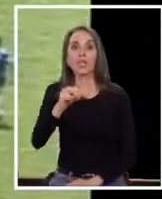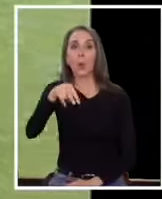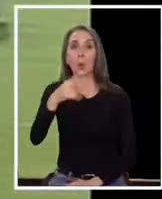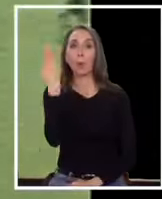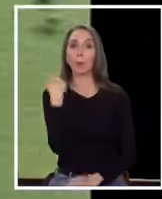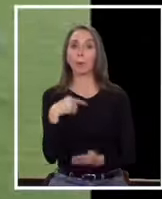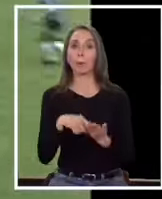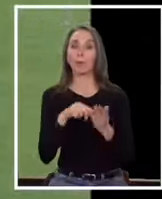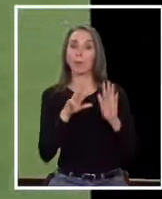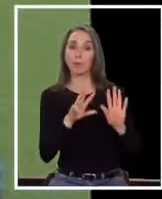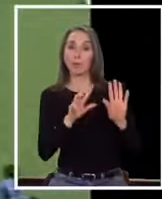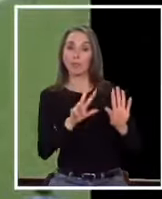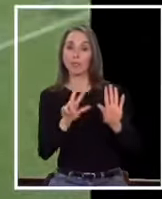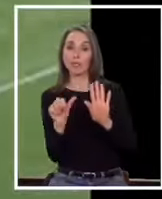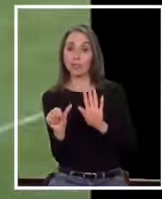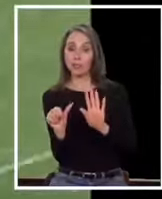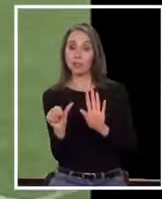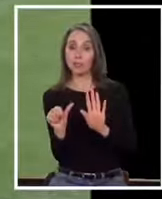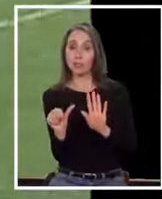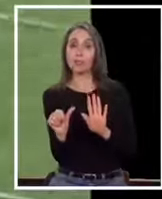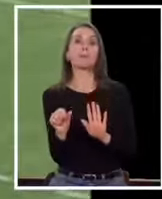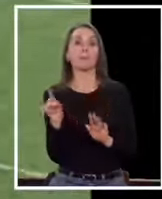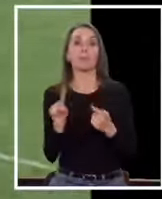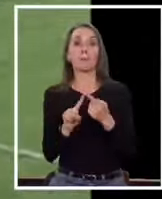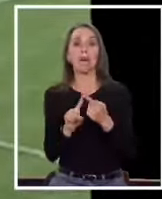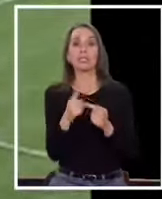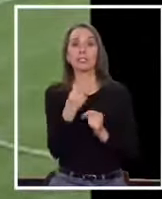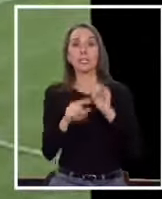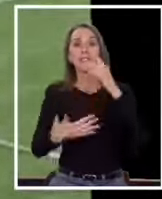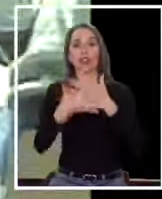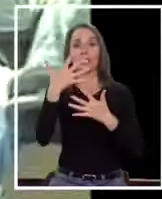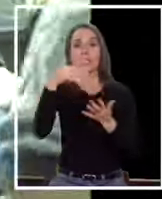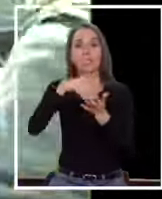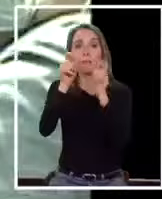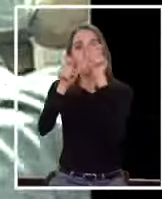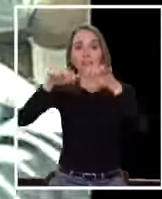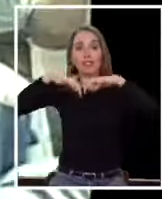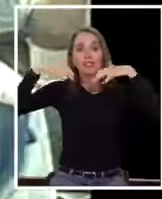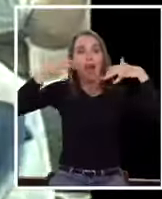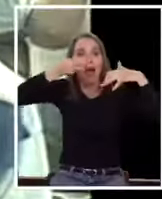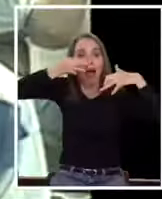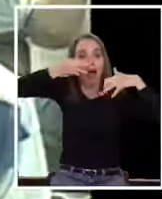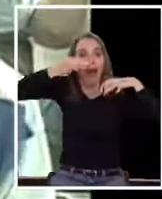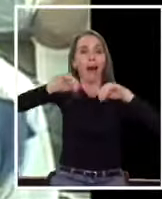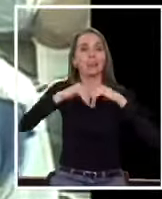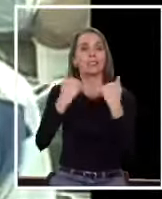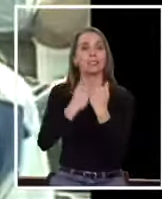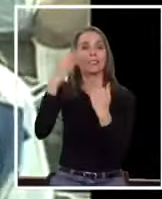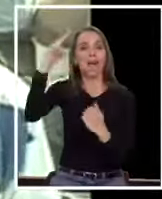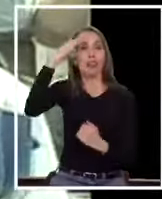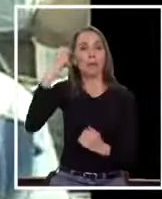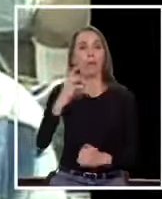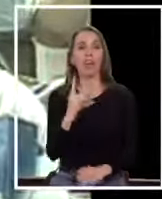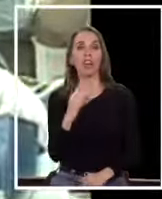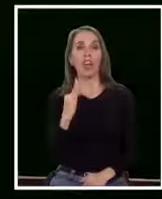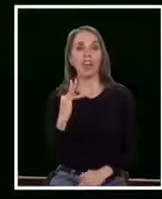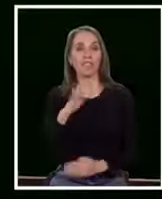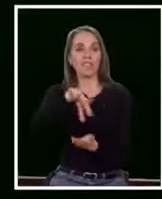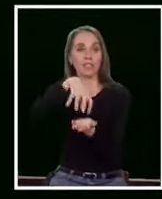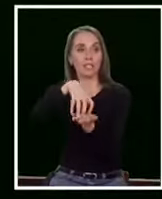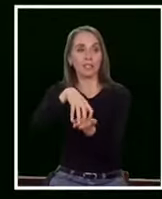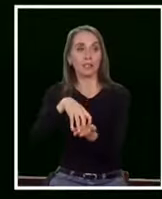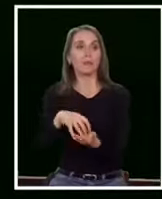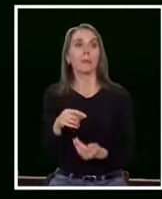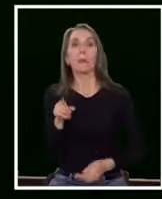de junio de 1986 fue parte de los 115 mil espectadores en el Estadio Azteca de Ciudad de México. Y